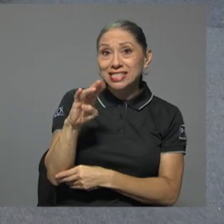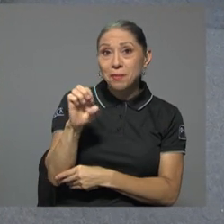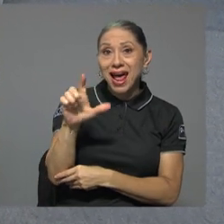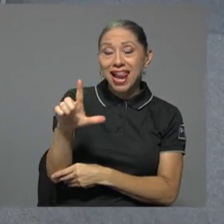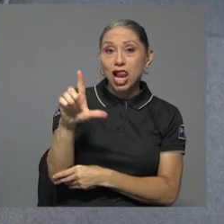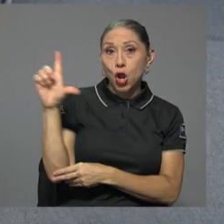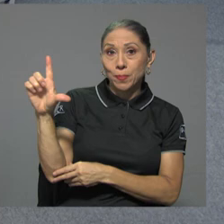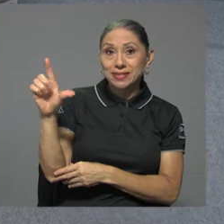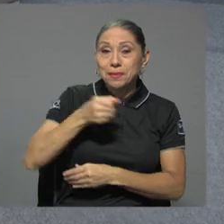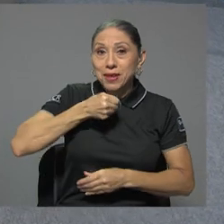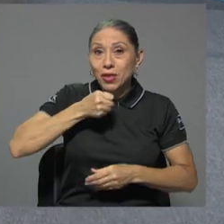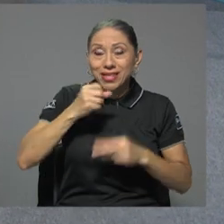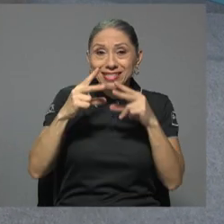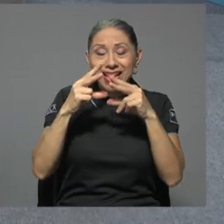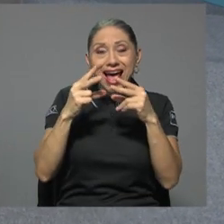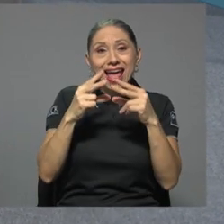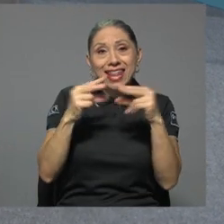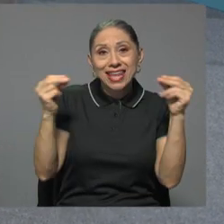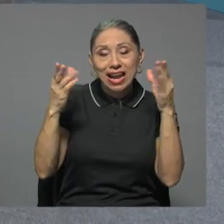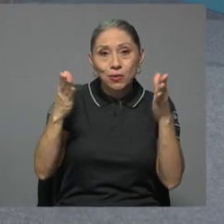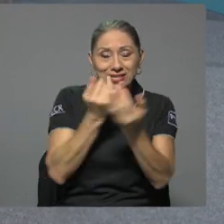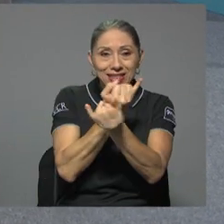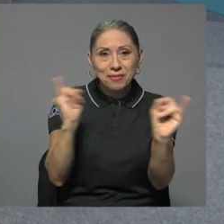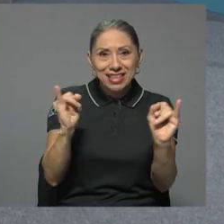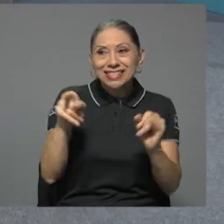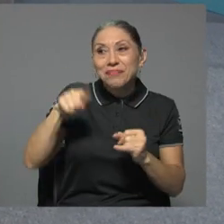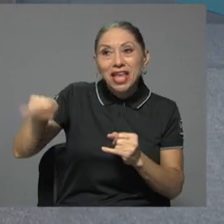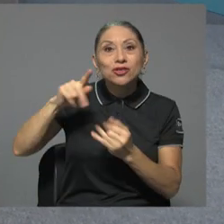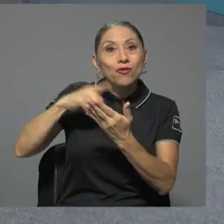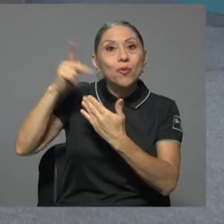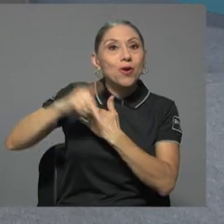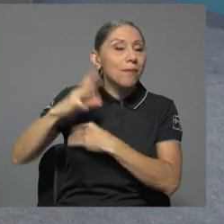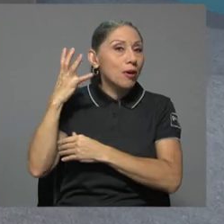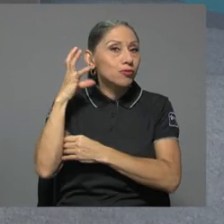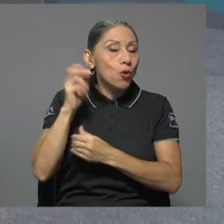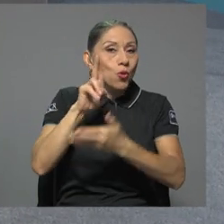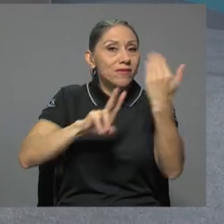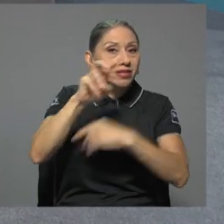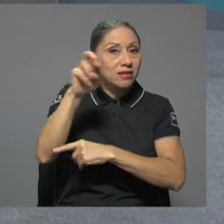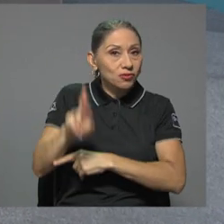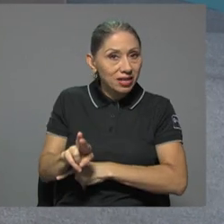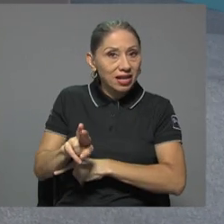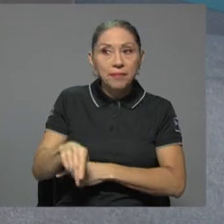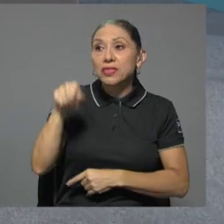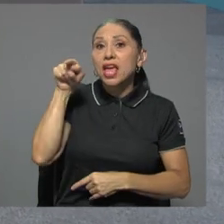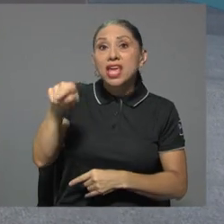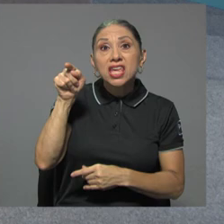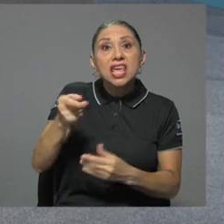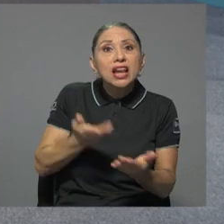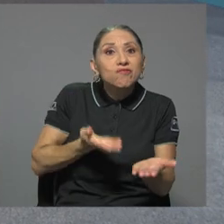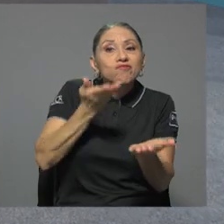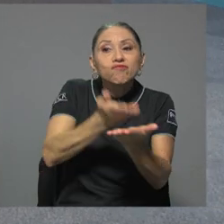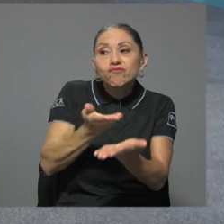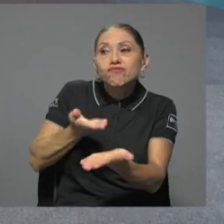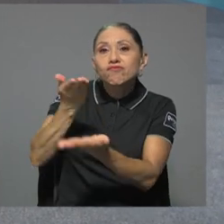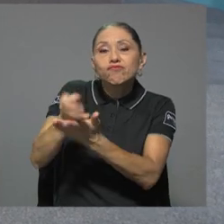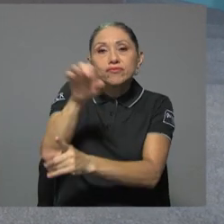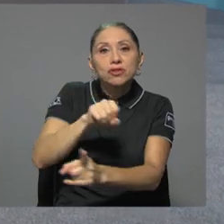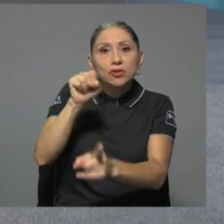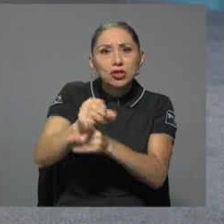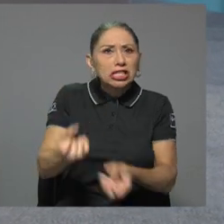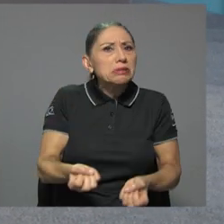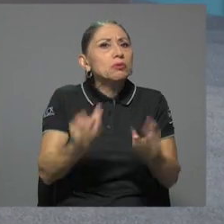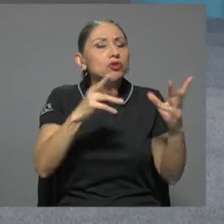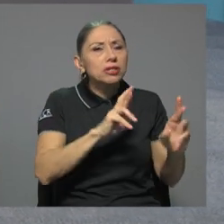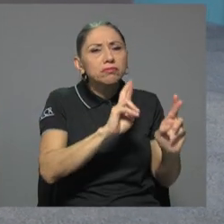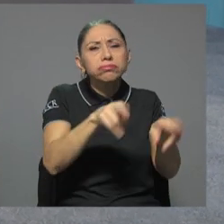nicaragüenses una entrevista que se emitió en interferencia espacio de la radio emisora de la universidad de costa rica y en la cual él plantea un poco los escenarios escenarios porque han habido muchísimas reacciones